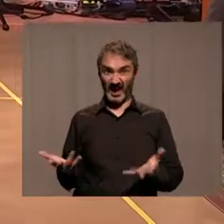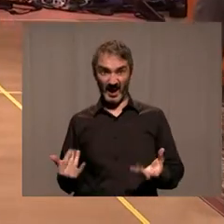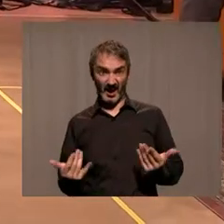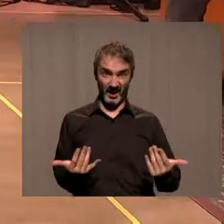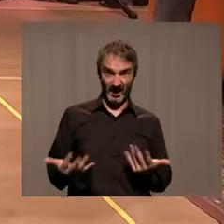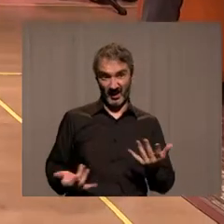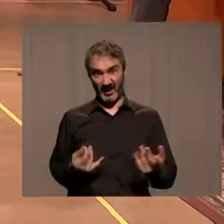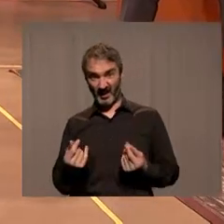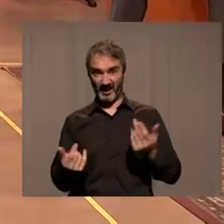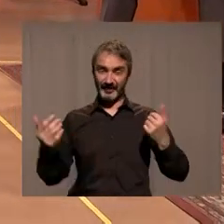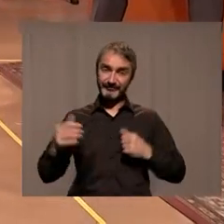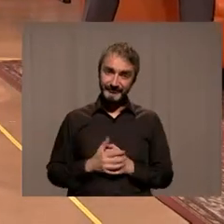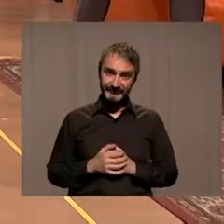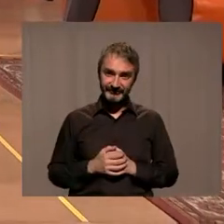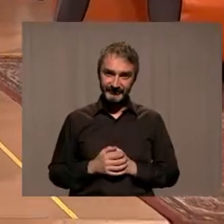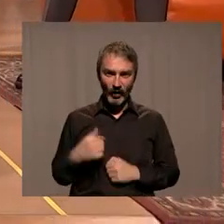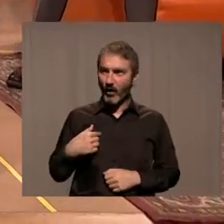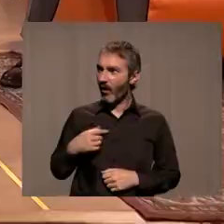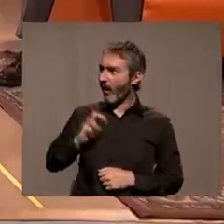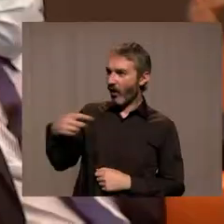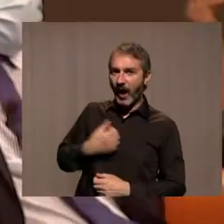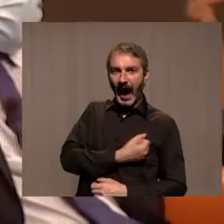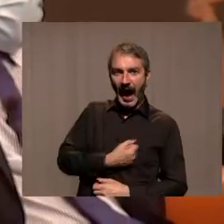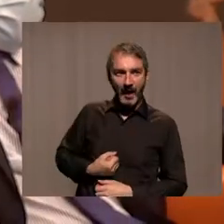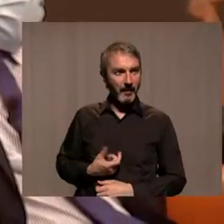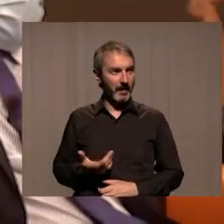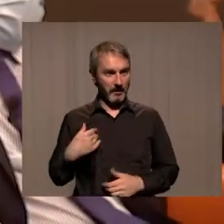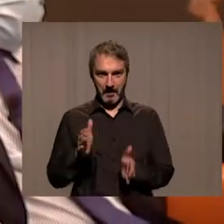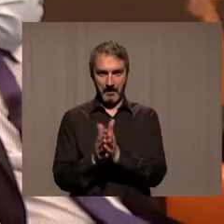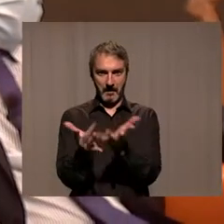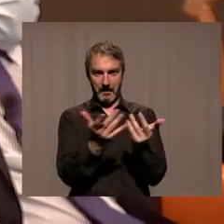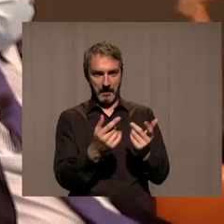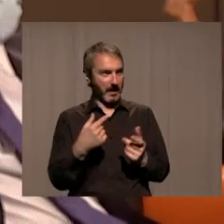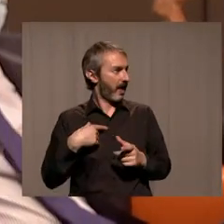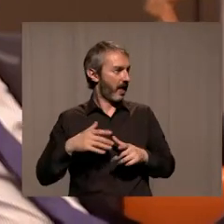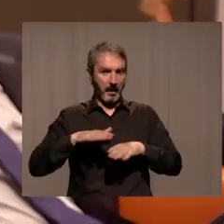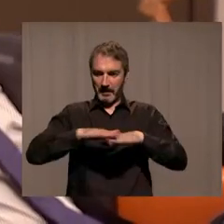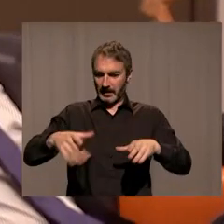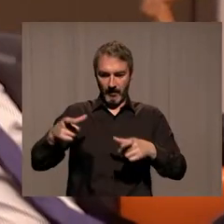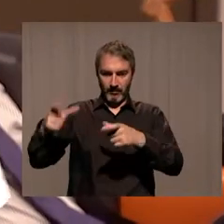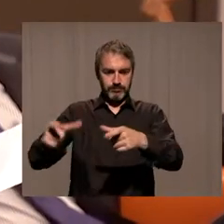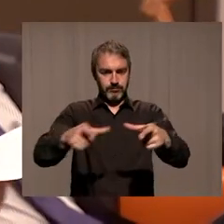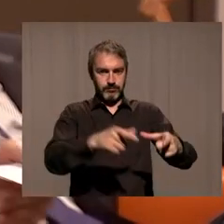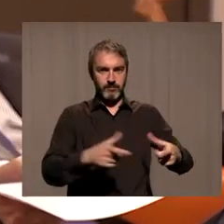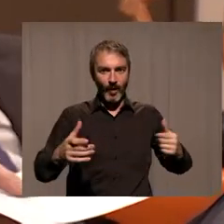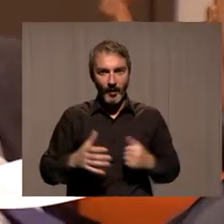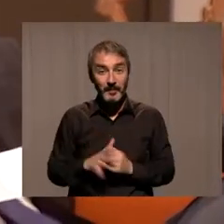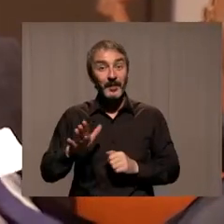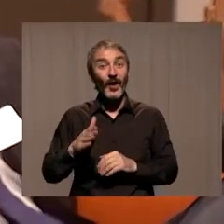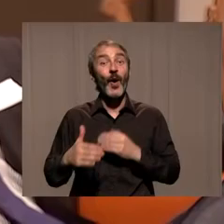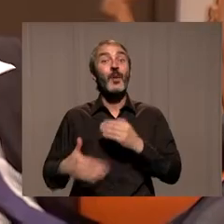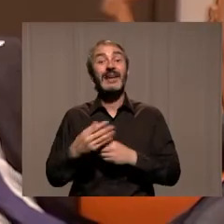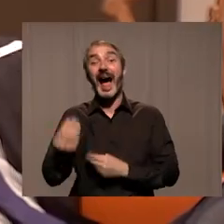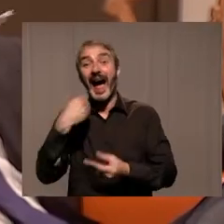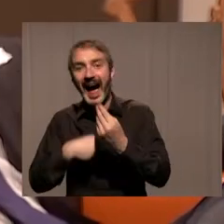empezado. Bueno, sí, eso está llest. Tengo una gana. Bueno, ya prácticamente, si teniu aquí toda la taula está plena de jalar. El que pasa que abans de començar a jalar,